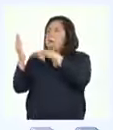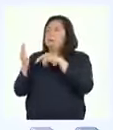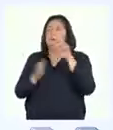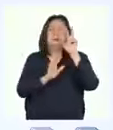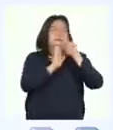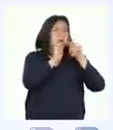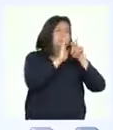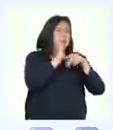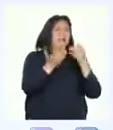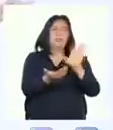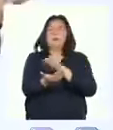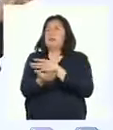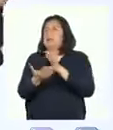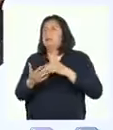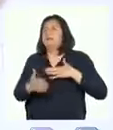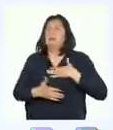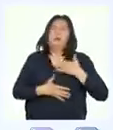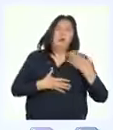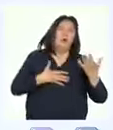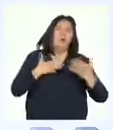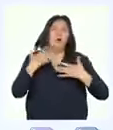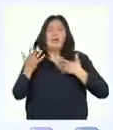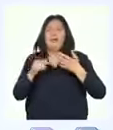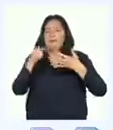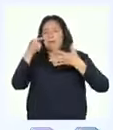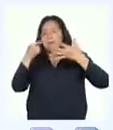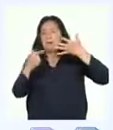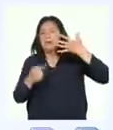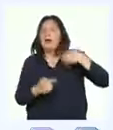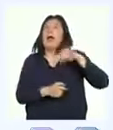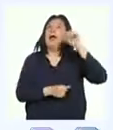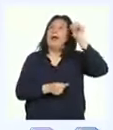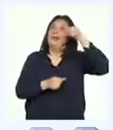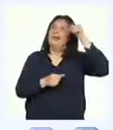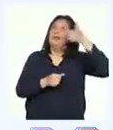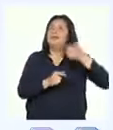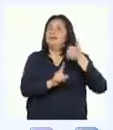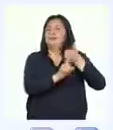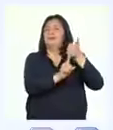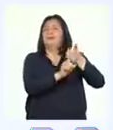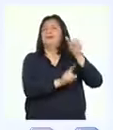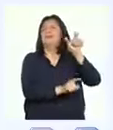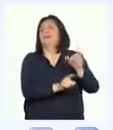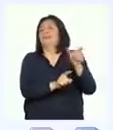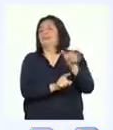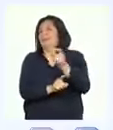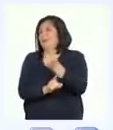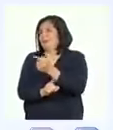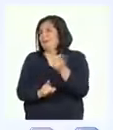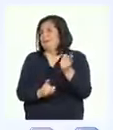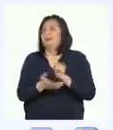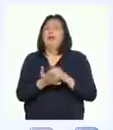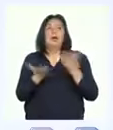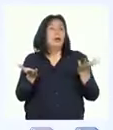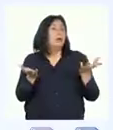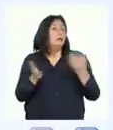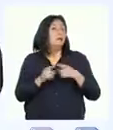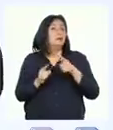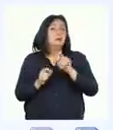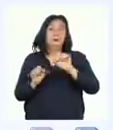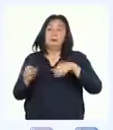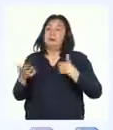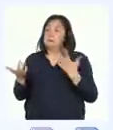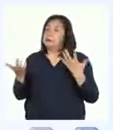videos, canciones, poemas, entre otras, surgen de recuerdos muy personales de cada artista. Sin embargo, se